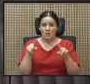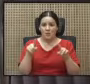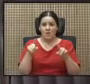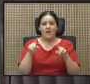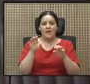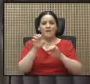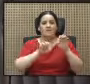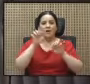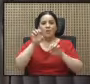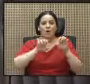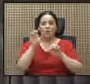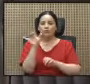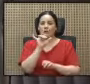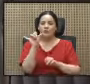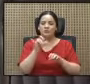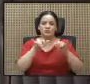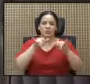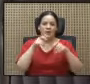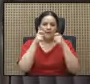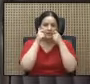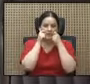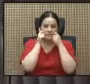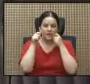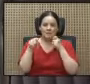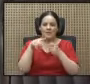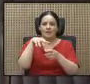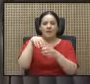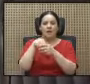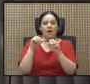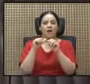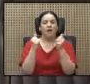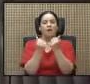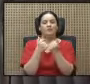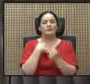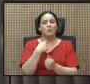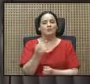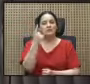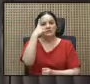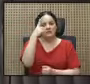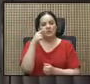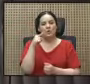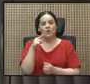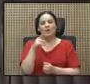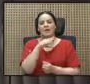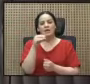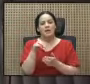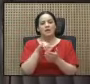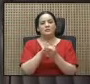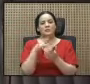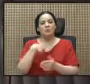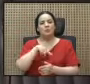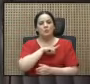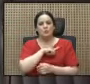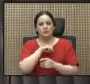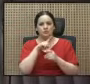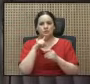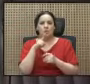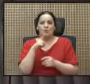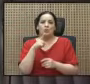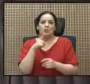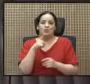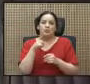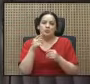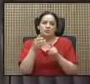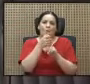aulas. Entiendo que les agarró de una forma desprevista, pero ha pasado un